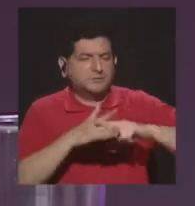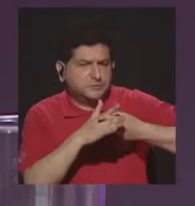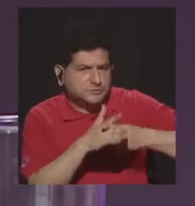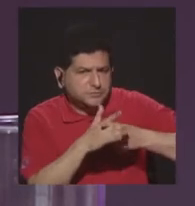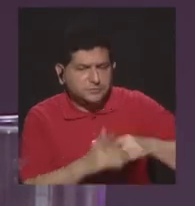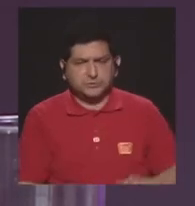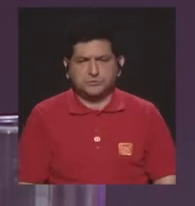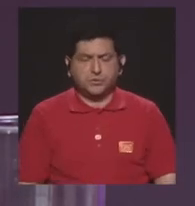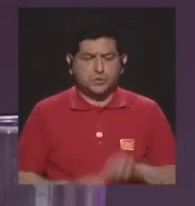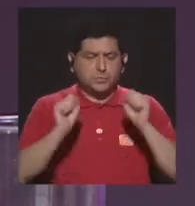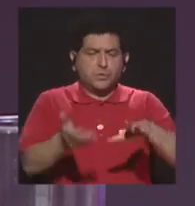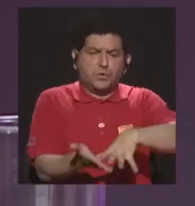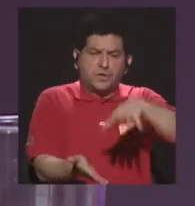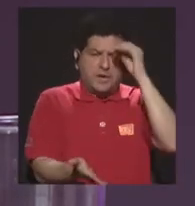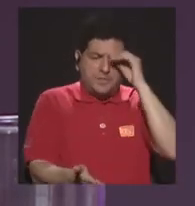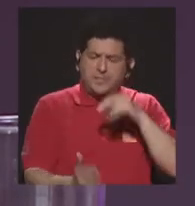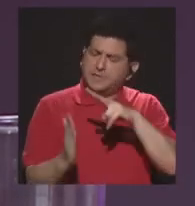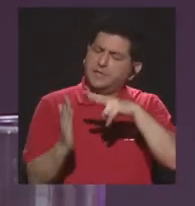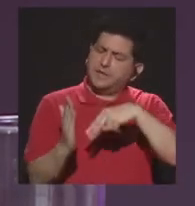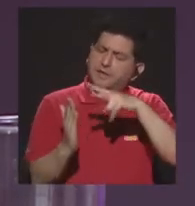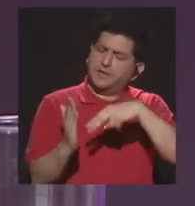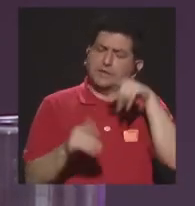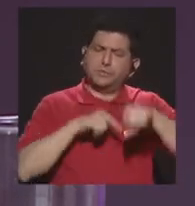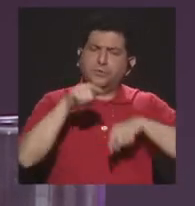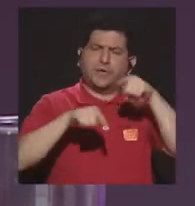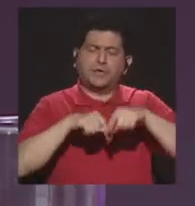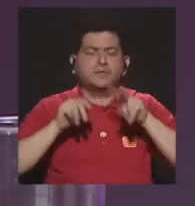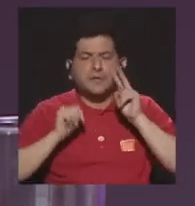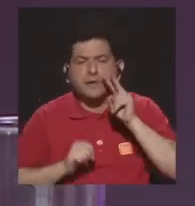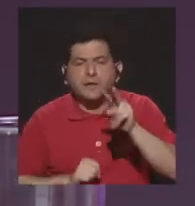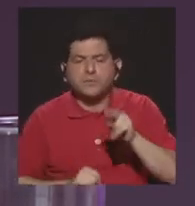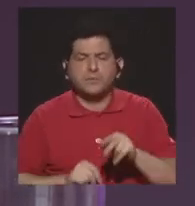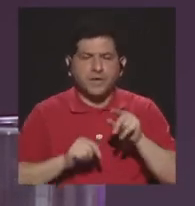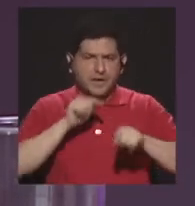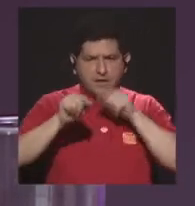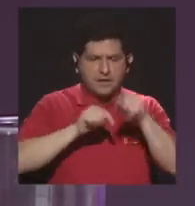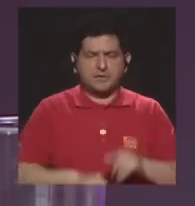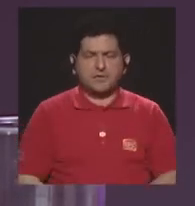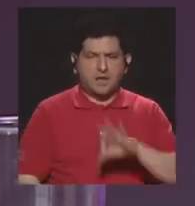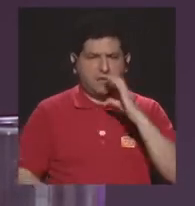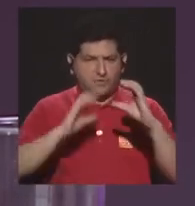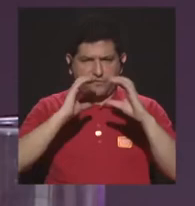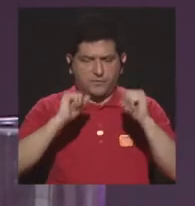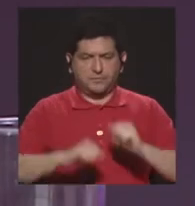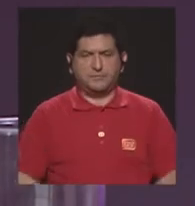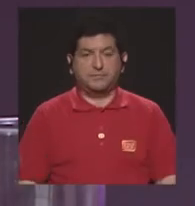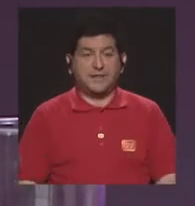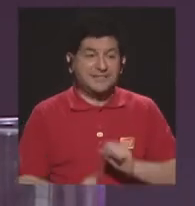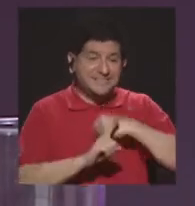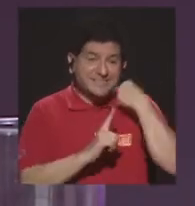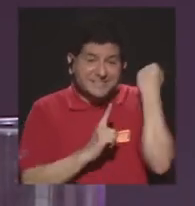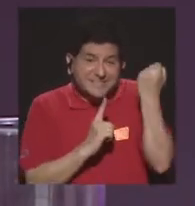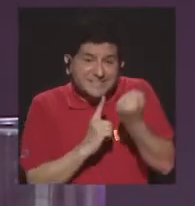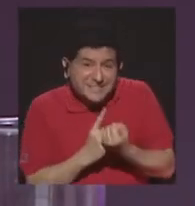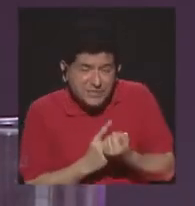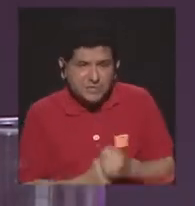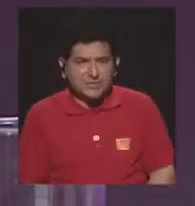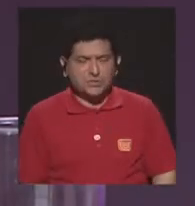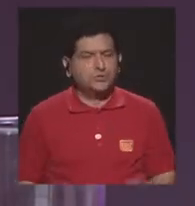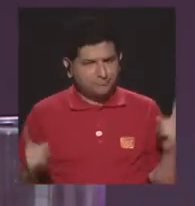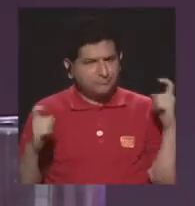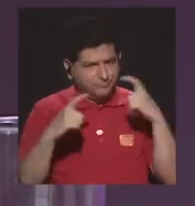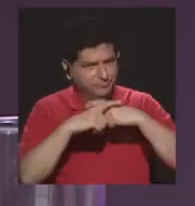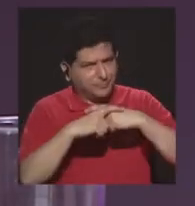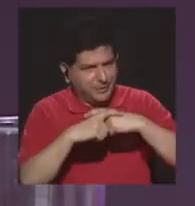herramientas para aprender a leer de una forma crítica los contenidos mediáticos. Ahora, el panorama es mucho más